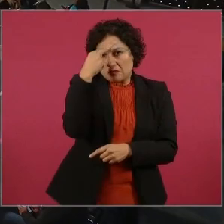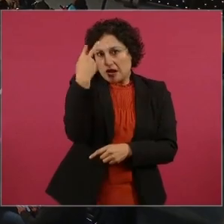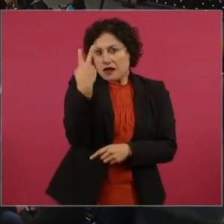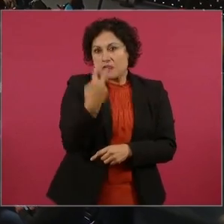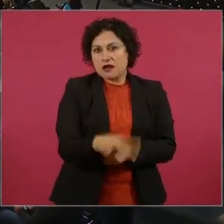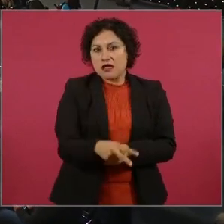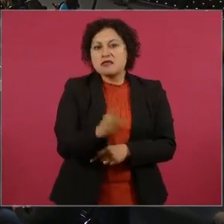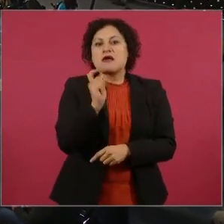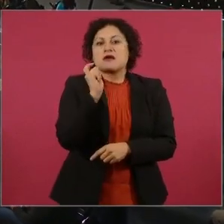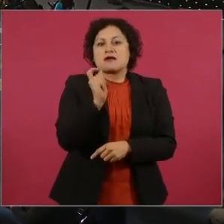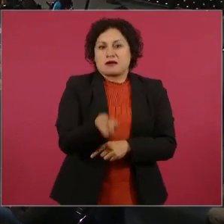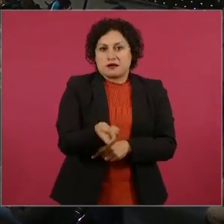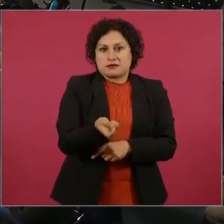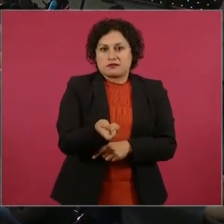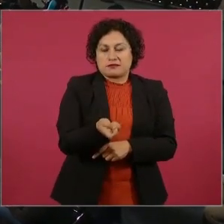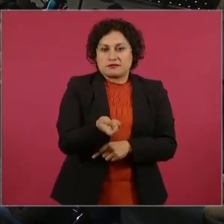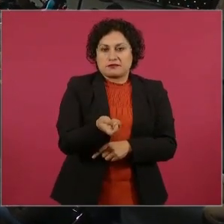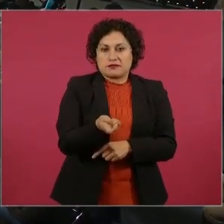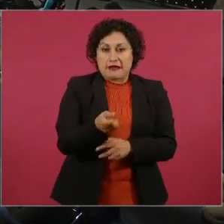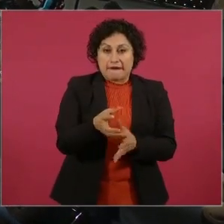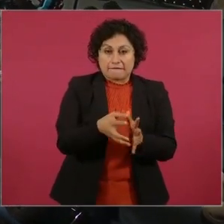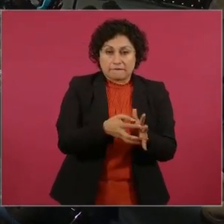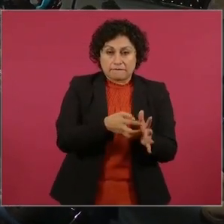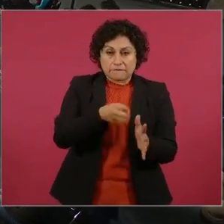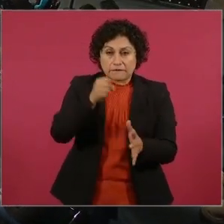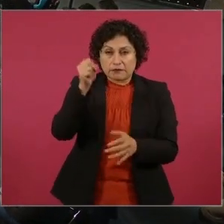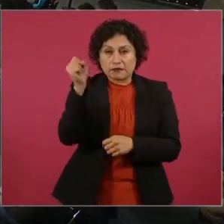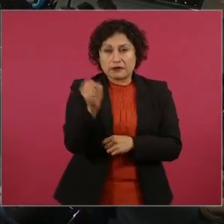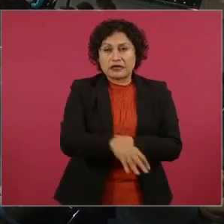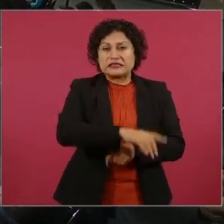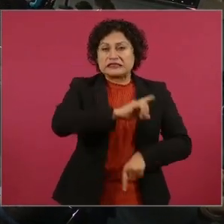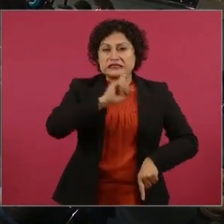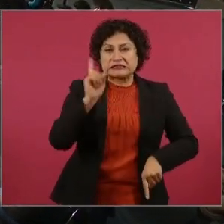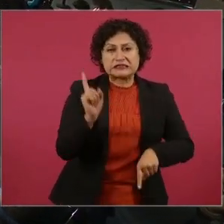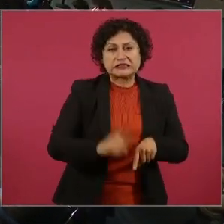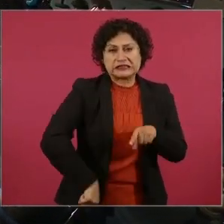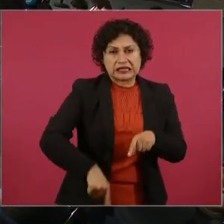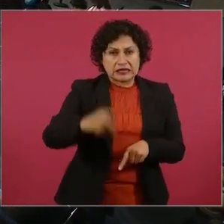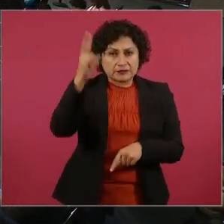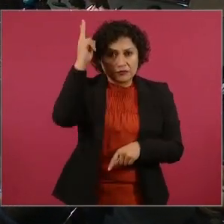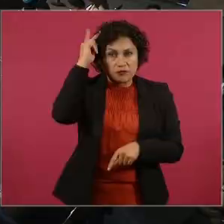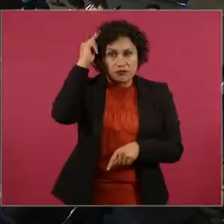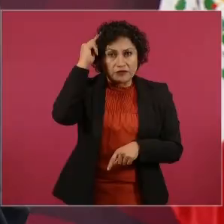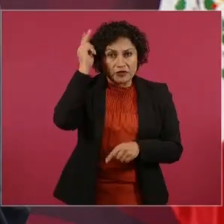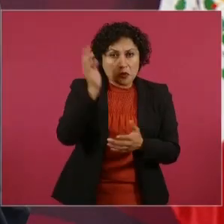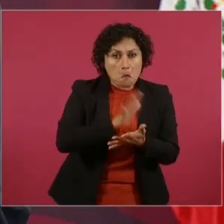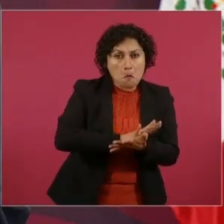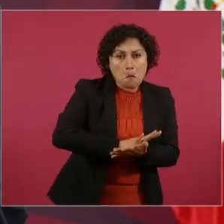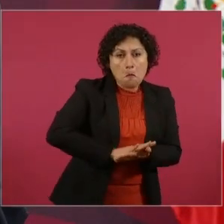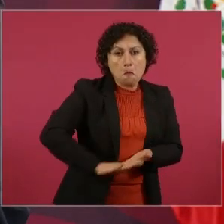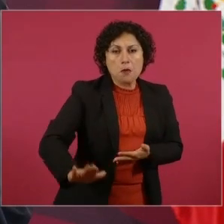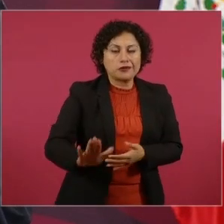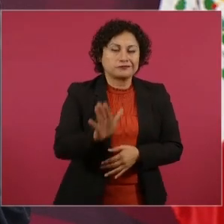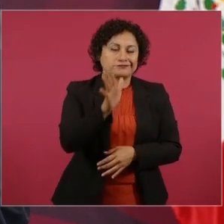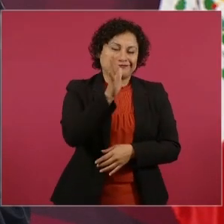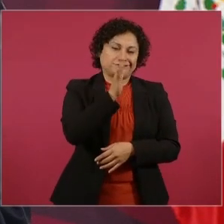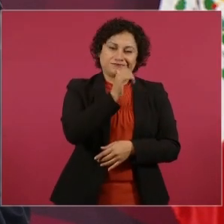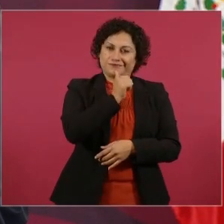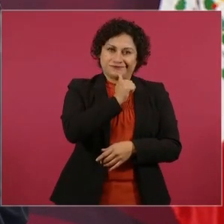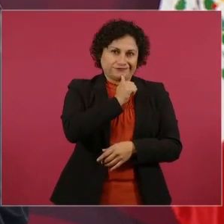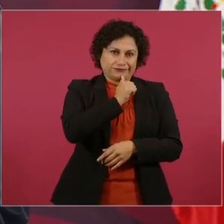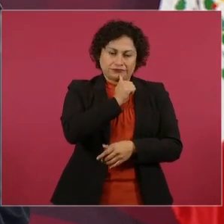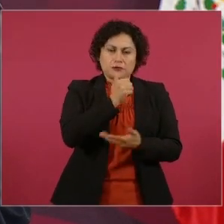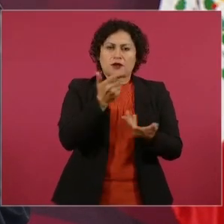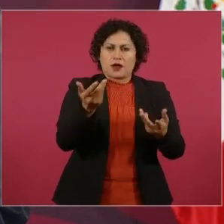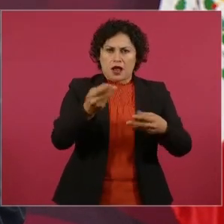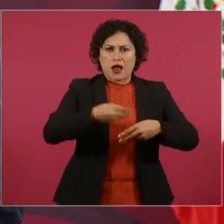pudo arrancar de raíz el Porfiriato se avanzó mucho